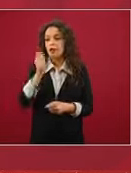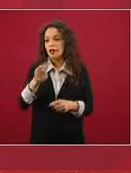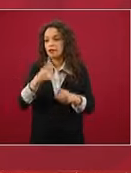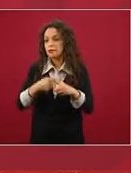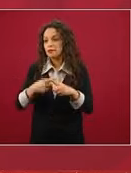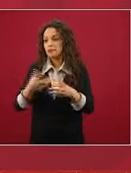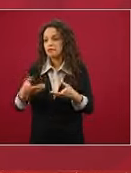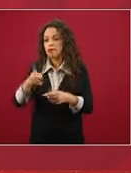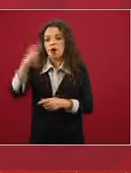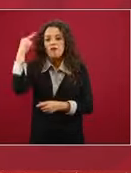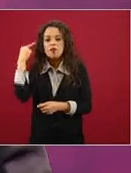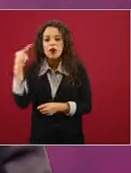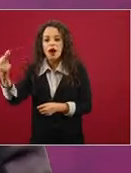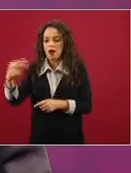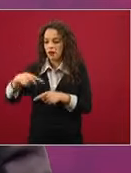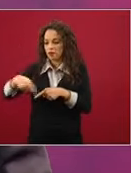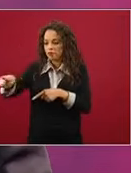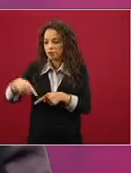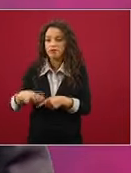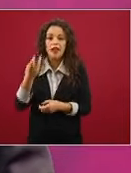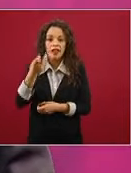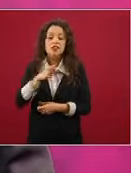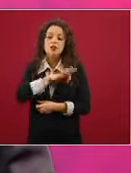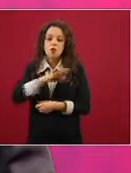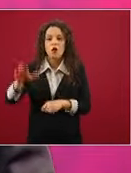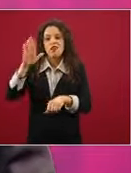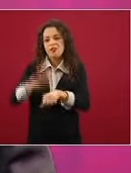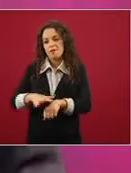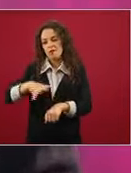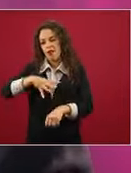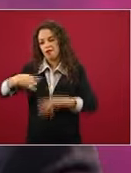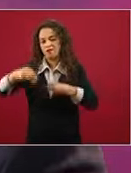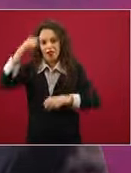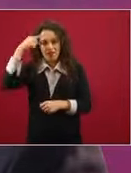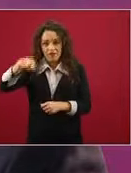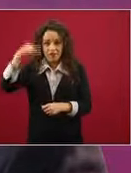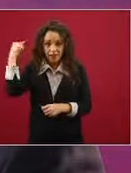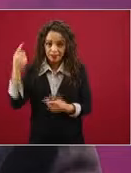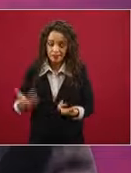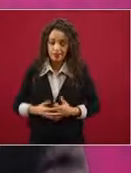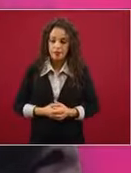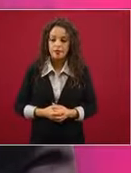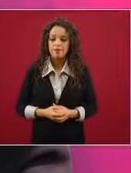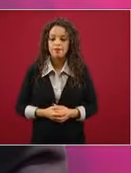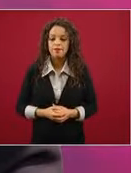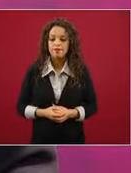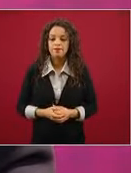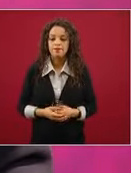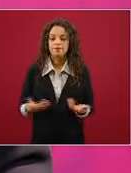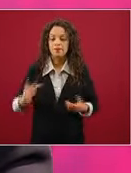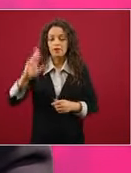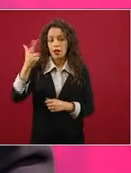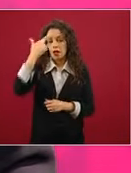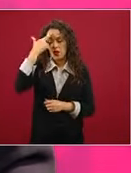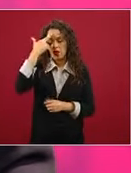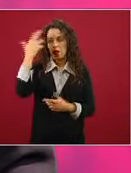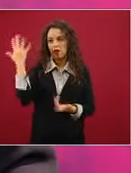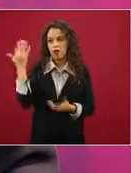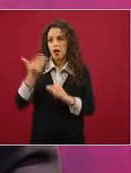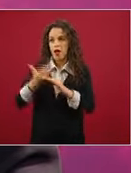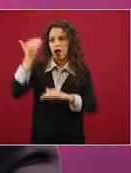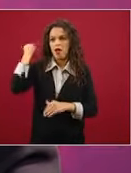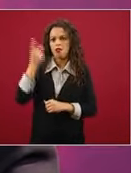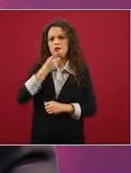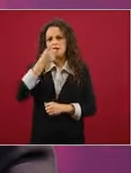Son algunos, el clima no tiene nada que ver, recordamos eso. Al inicio había especulación de si el clima cálido